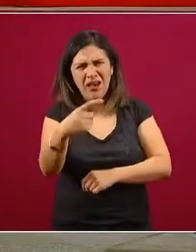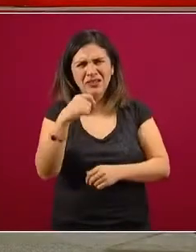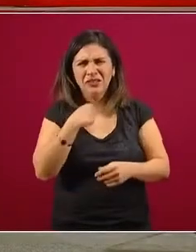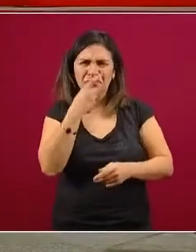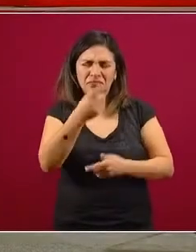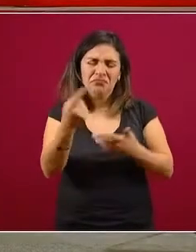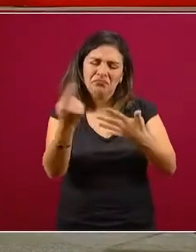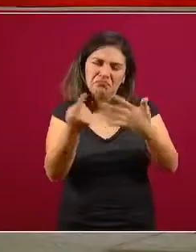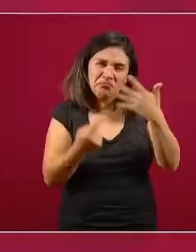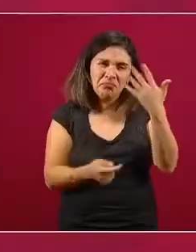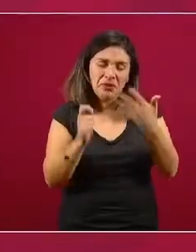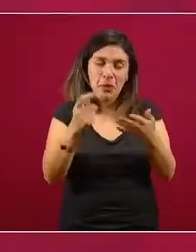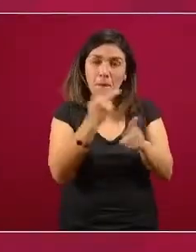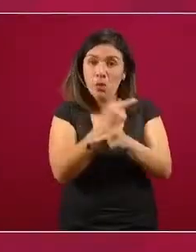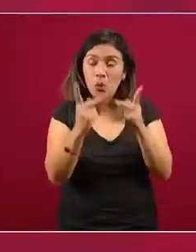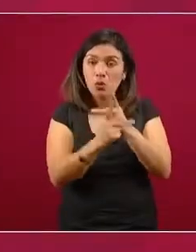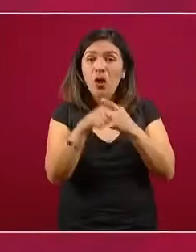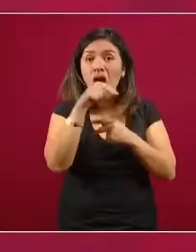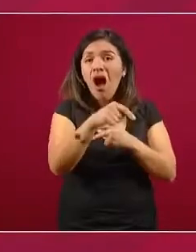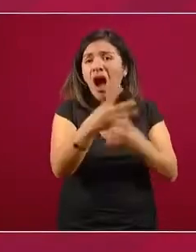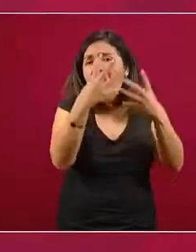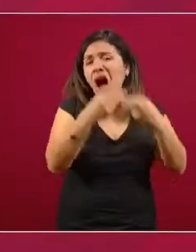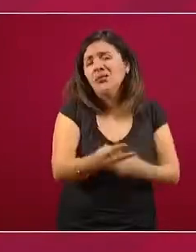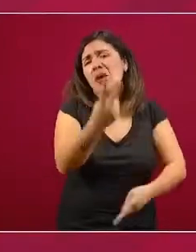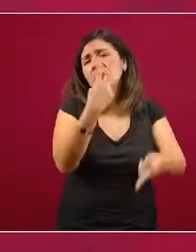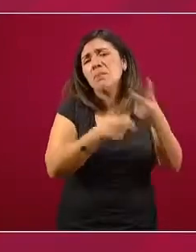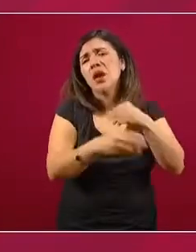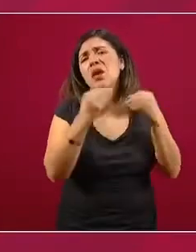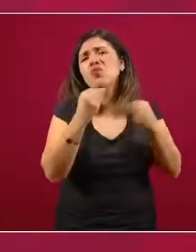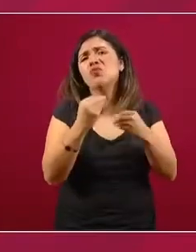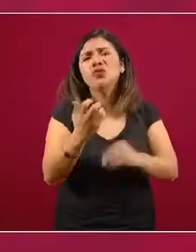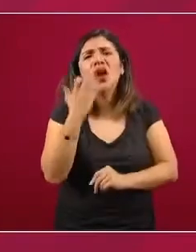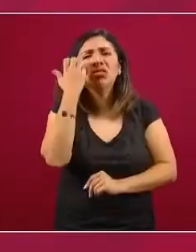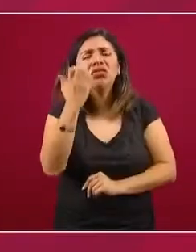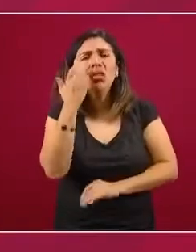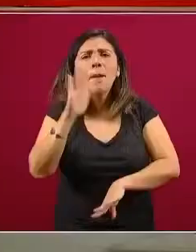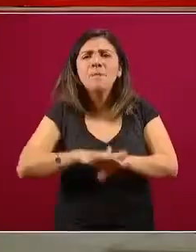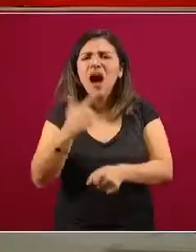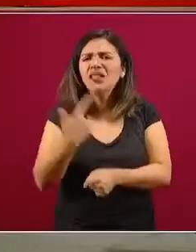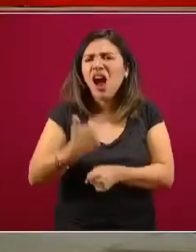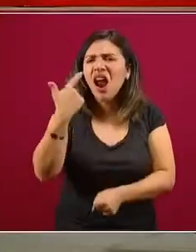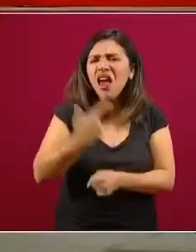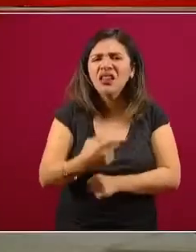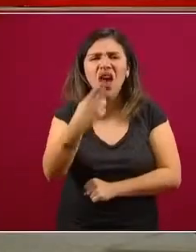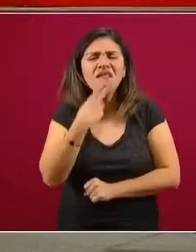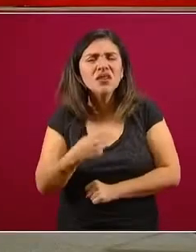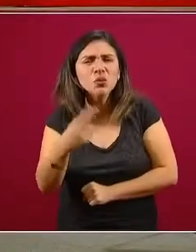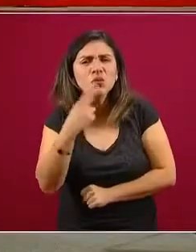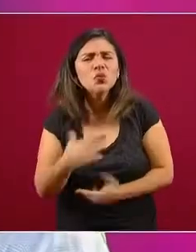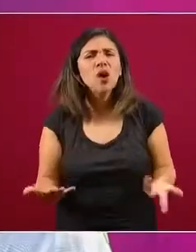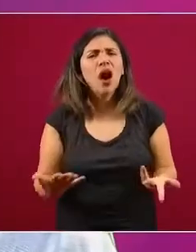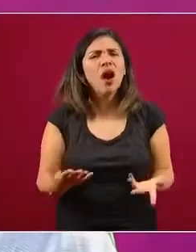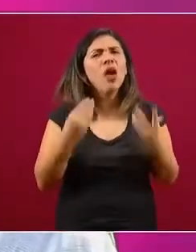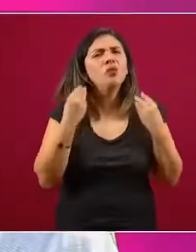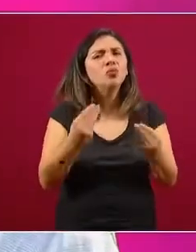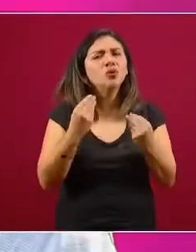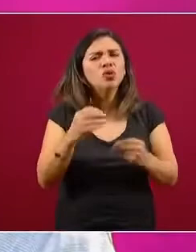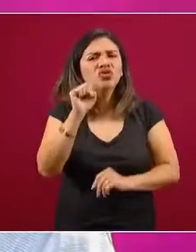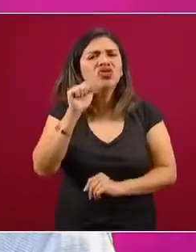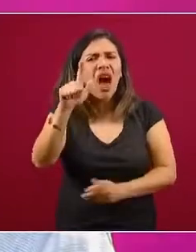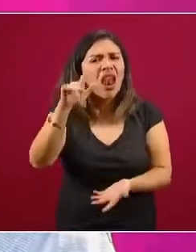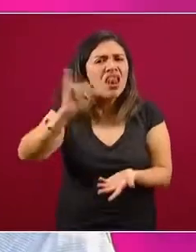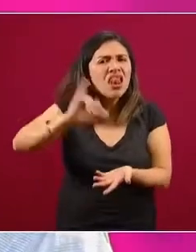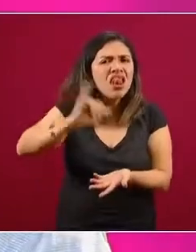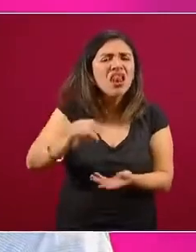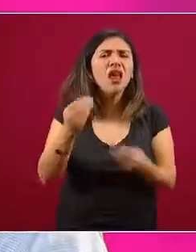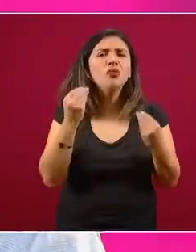referido son una fuente muy importante de exceso de grasas, de exceso de azúcares, de exceso de sal